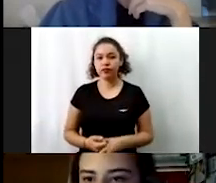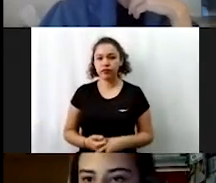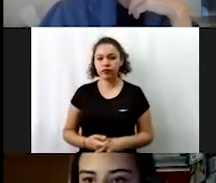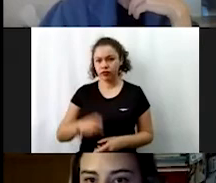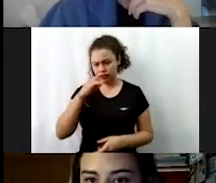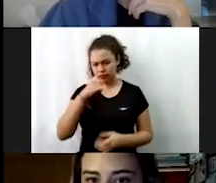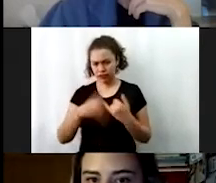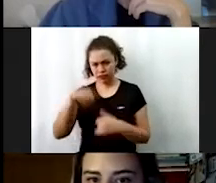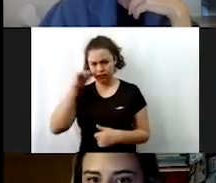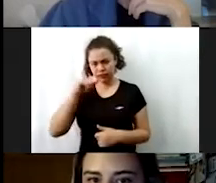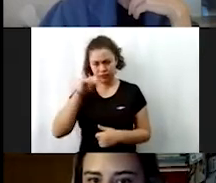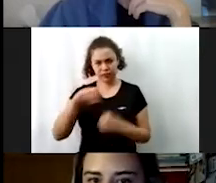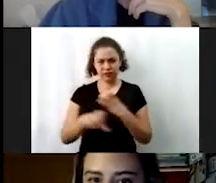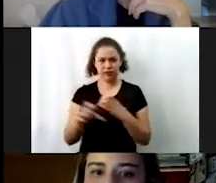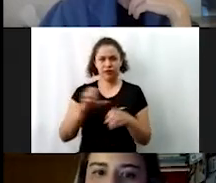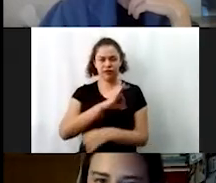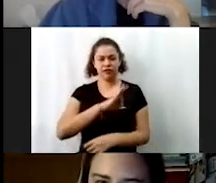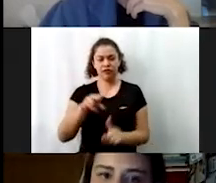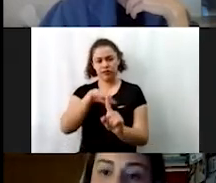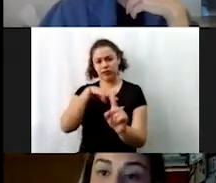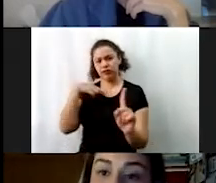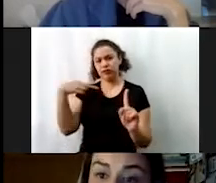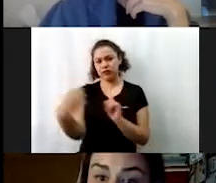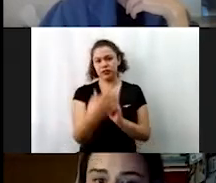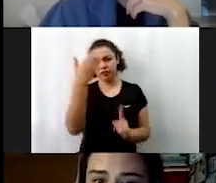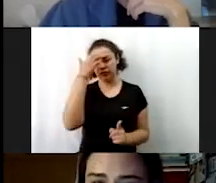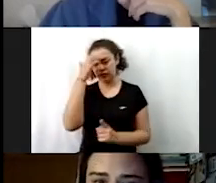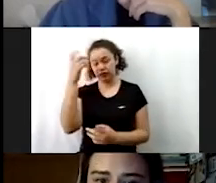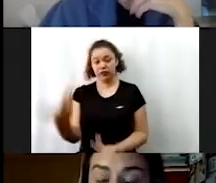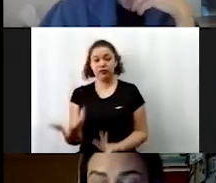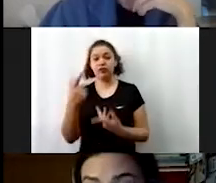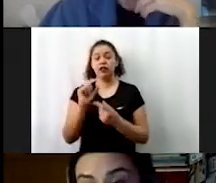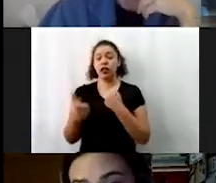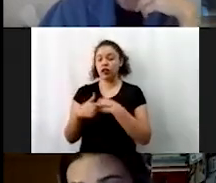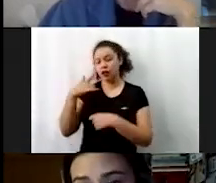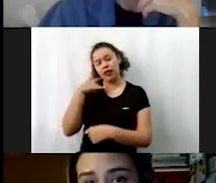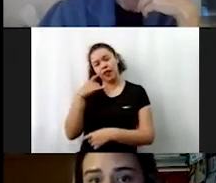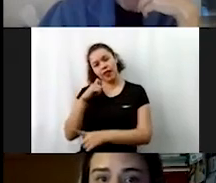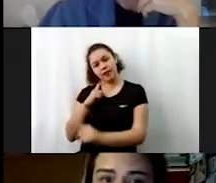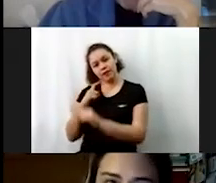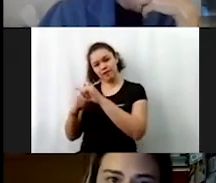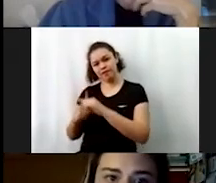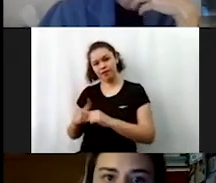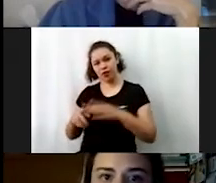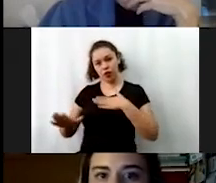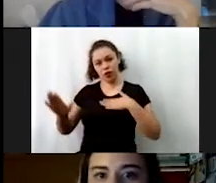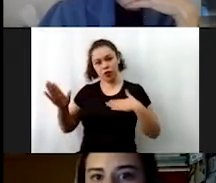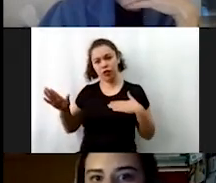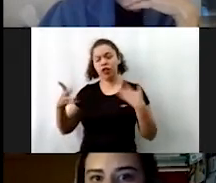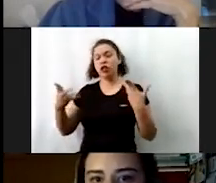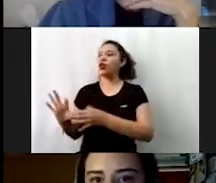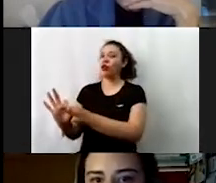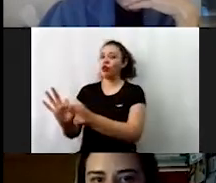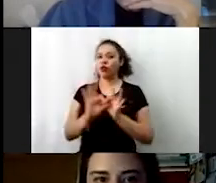otros puntos de vista y otros sectores donde sí se concibe esto como una suma de esfuerzos, como un compromiso, como una unión o algo